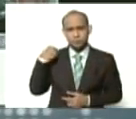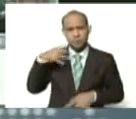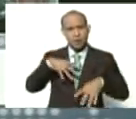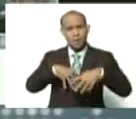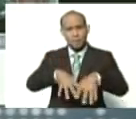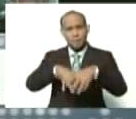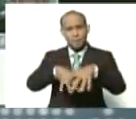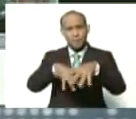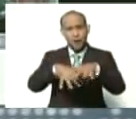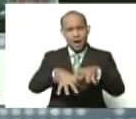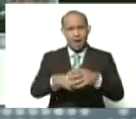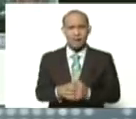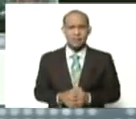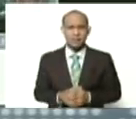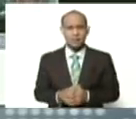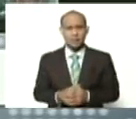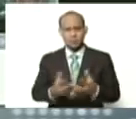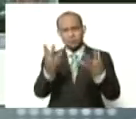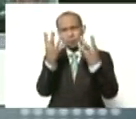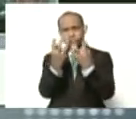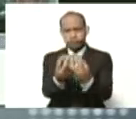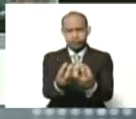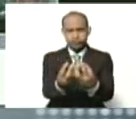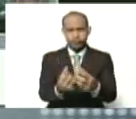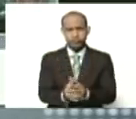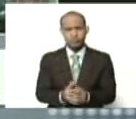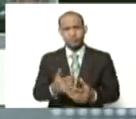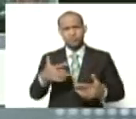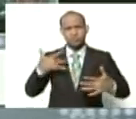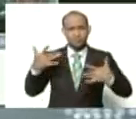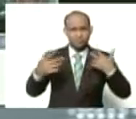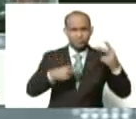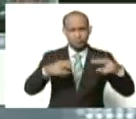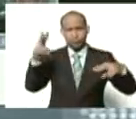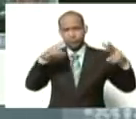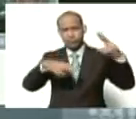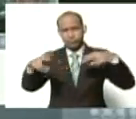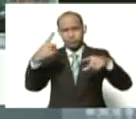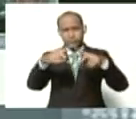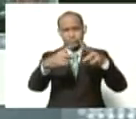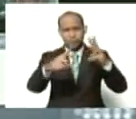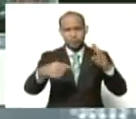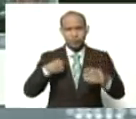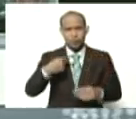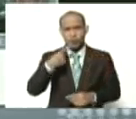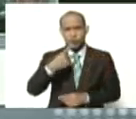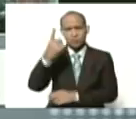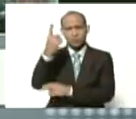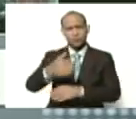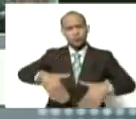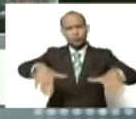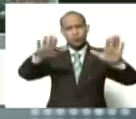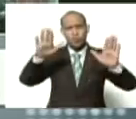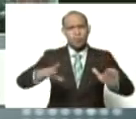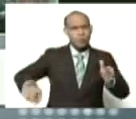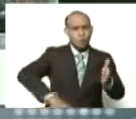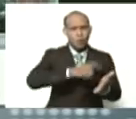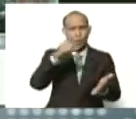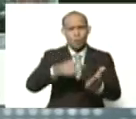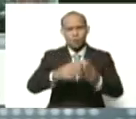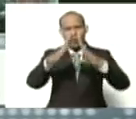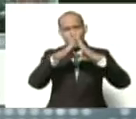marchas, concentraciones, actos, condecoraciones, y yo di la orden, suspendido todo.